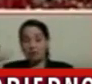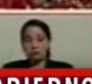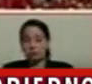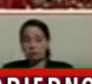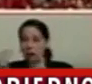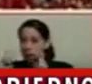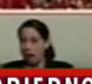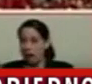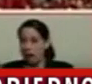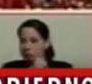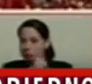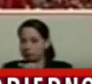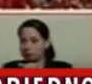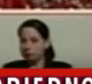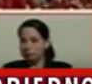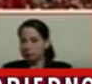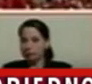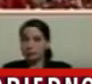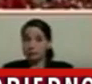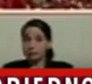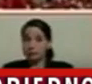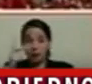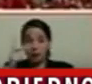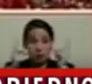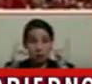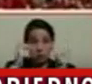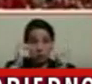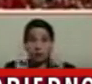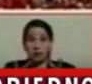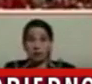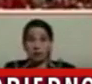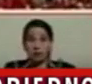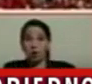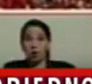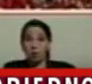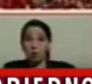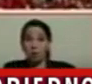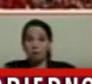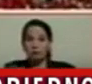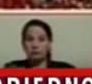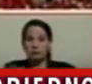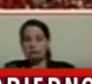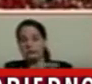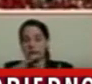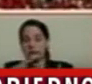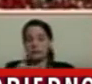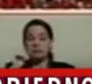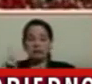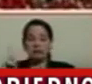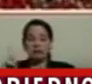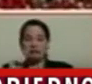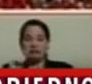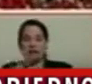Preparado, oigan, en esta oportunidad en base a la intriga, al engaño, a la mentira.